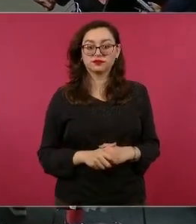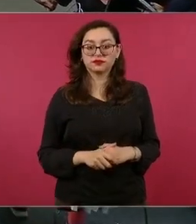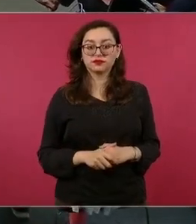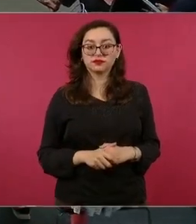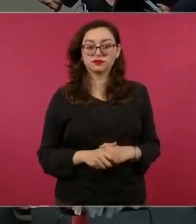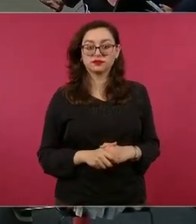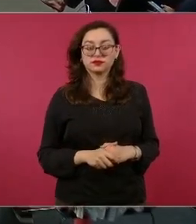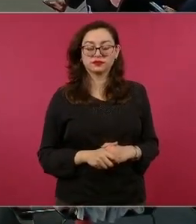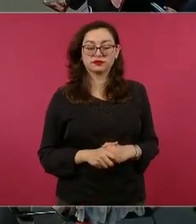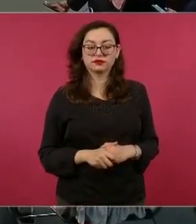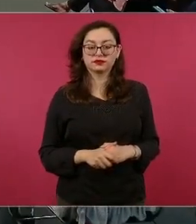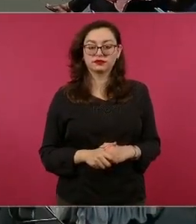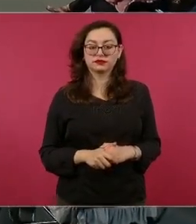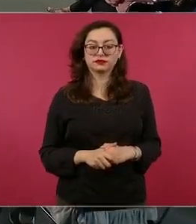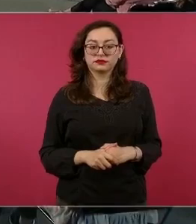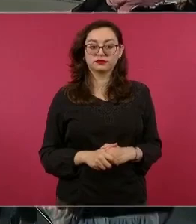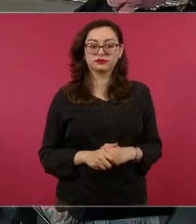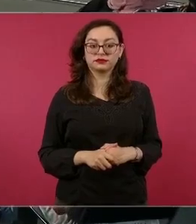No, pero